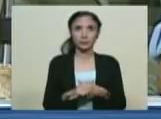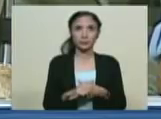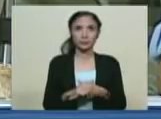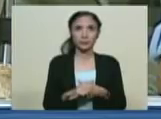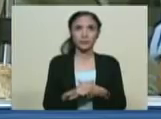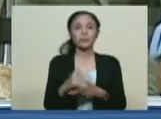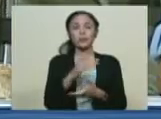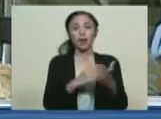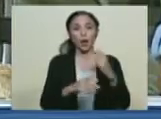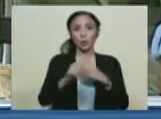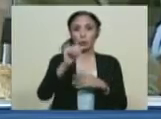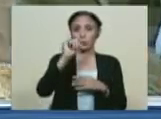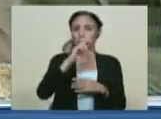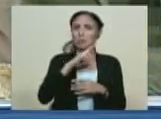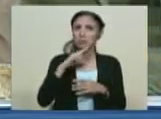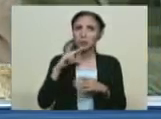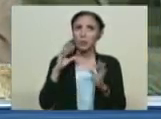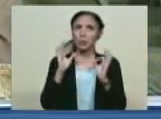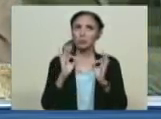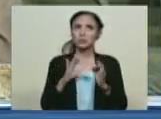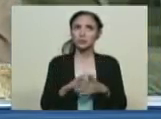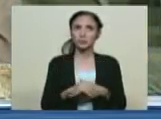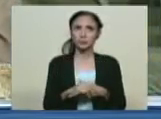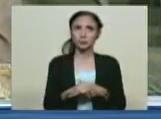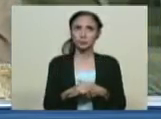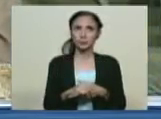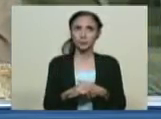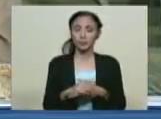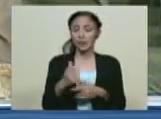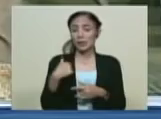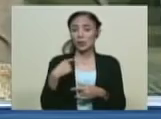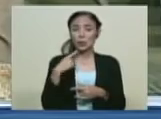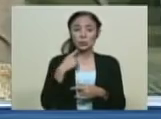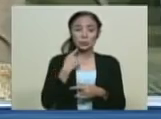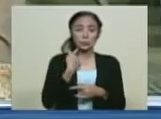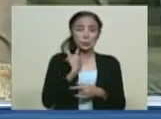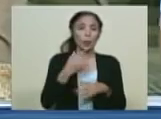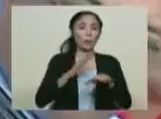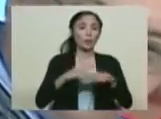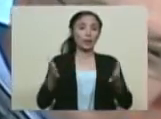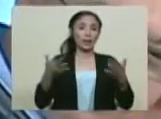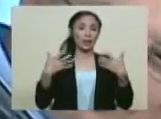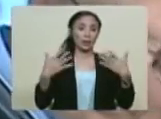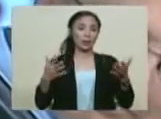Vamos a tomarla, miren, muy sabrosa. Yo venía muerto de sed por el calor.